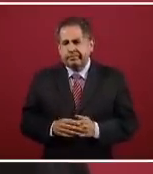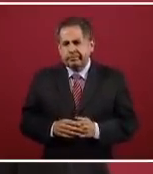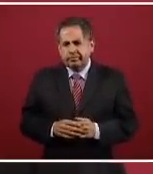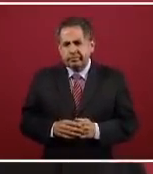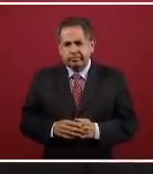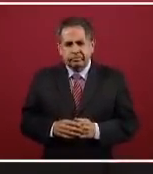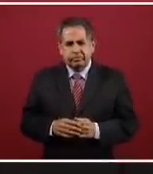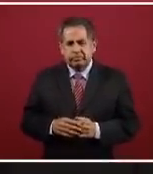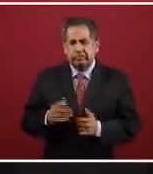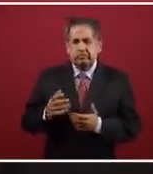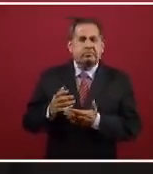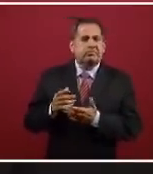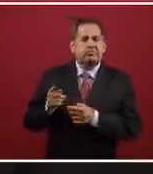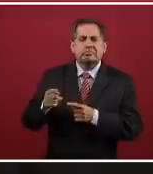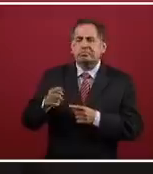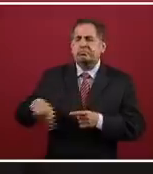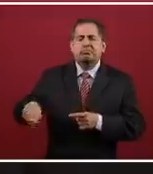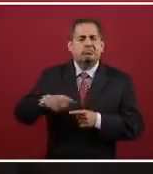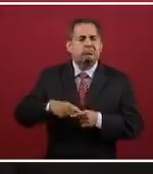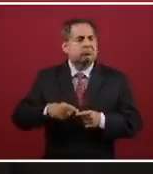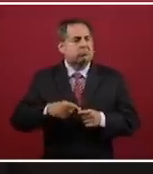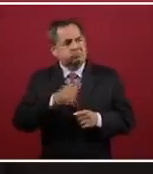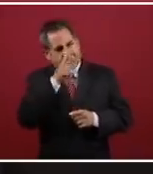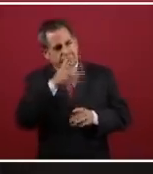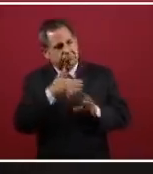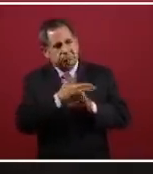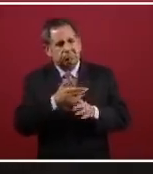ganan los